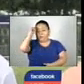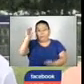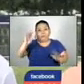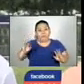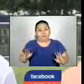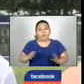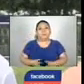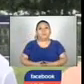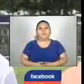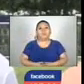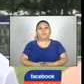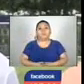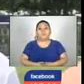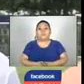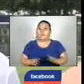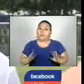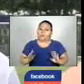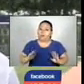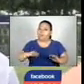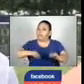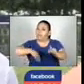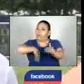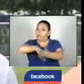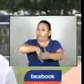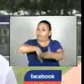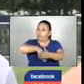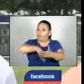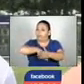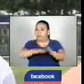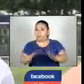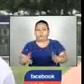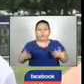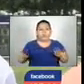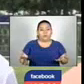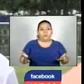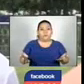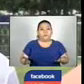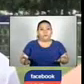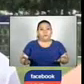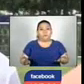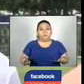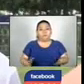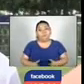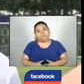pues ya un fútbol tanto